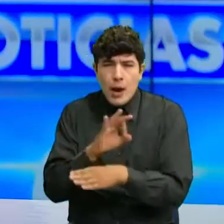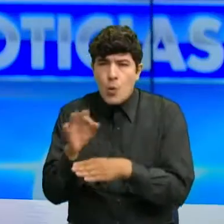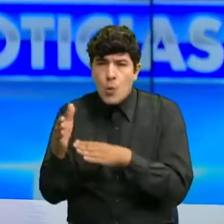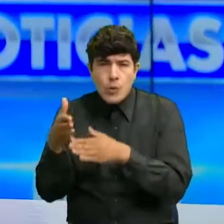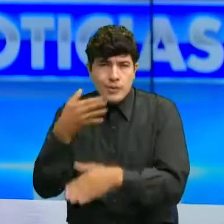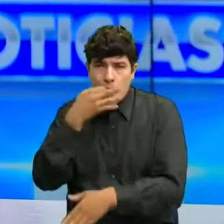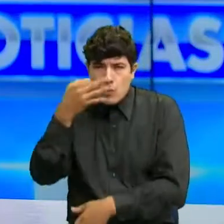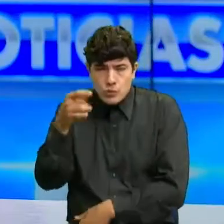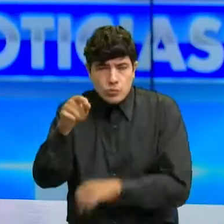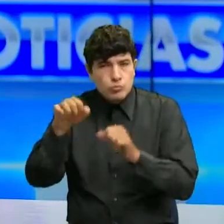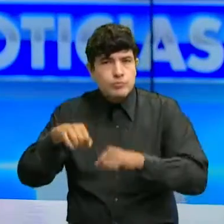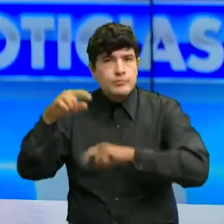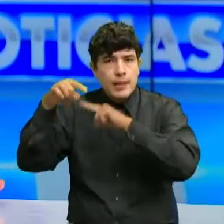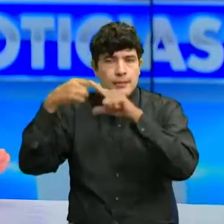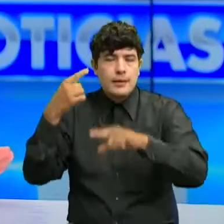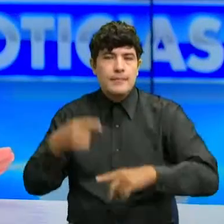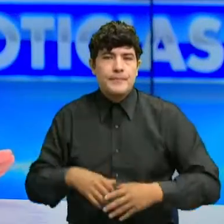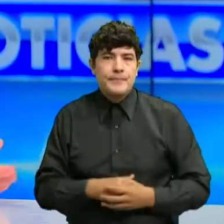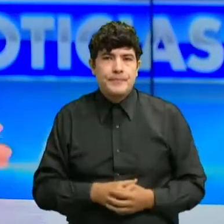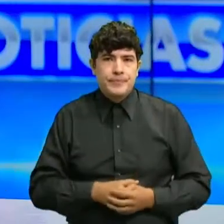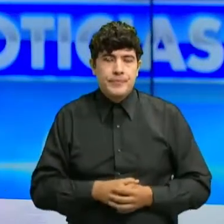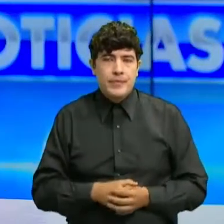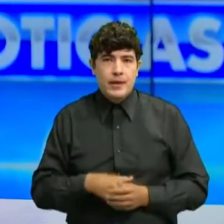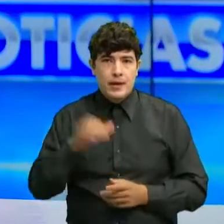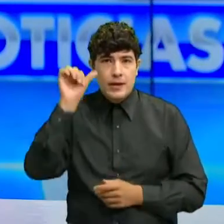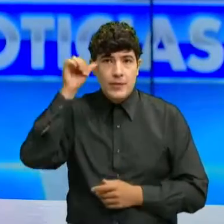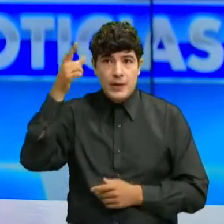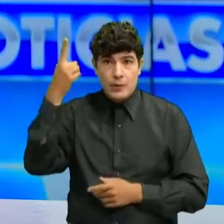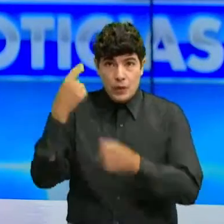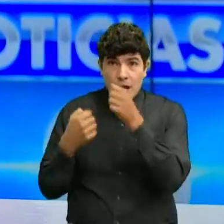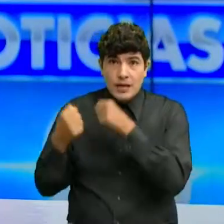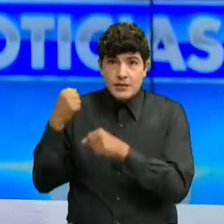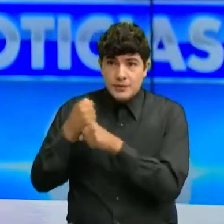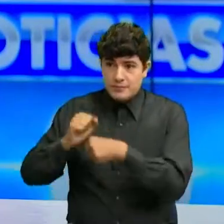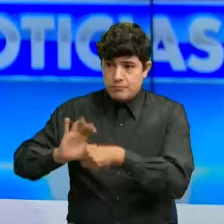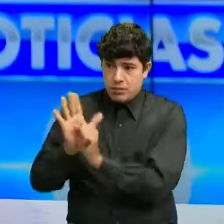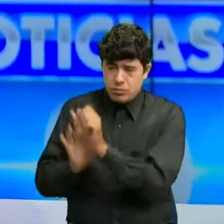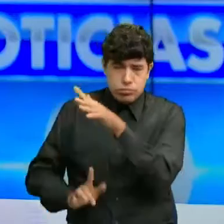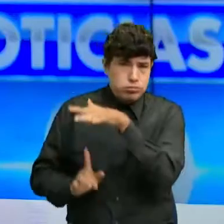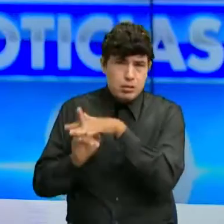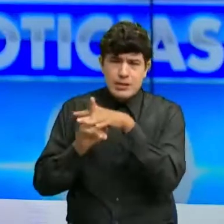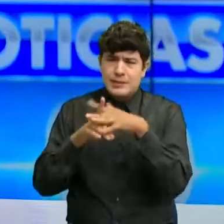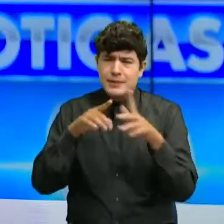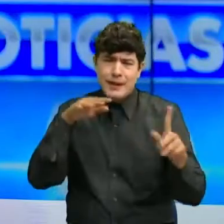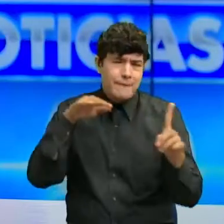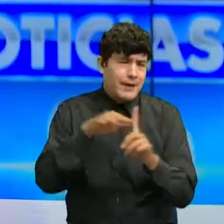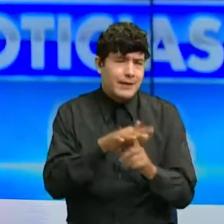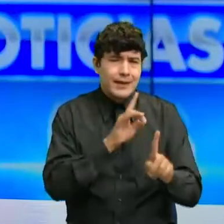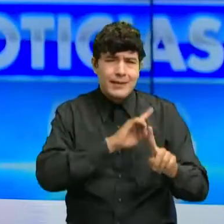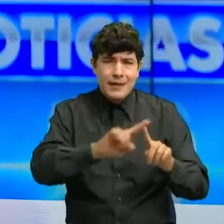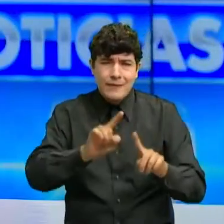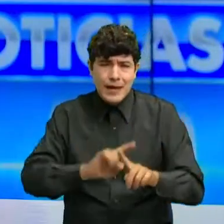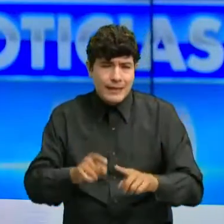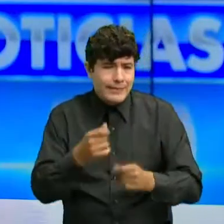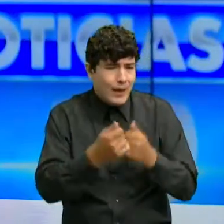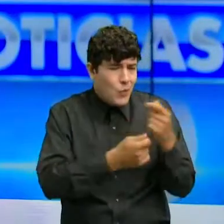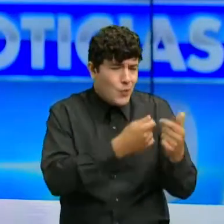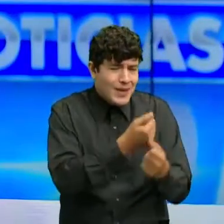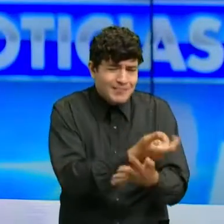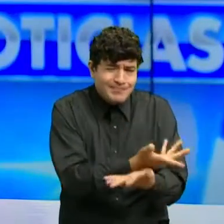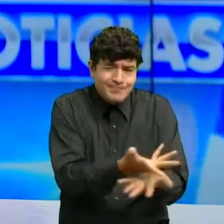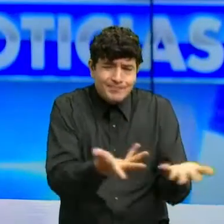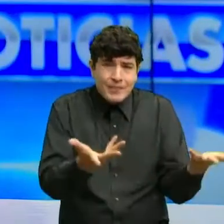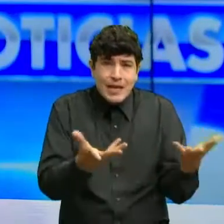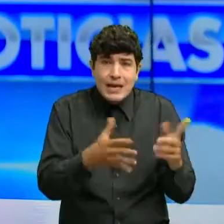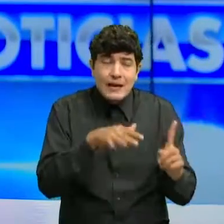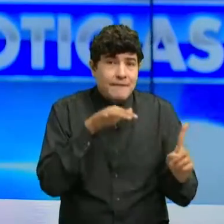seguimos con más información, pues el coronavirus llegó hace un año y causó una terrible crisis económica en los diferentes sectores, especialmente en